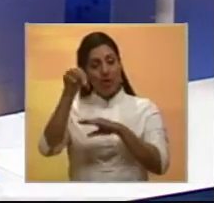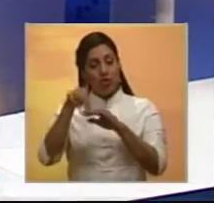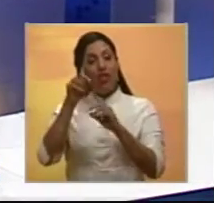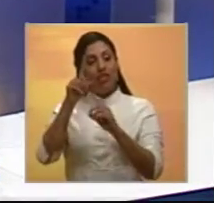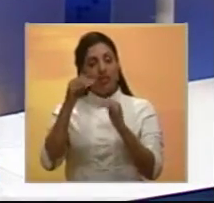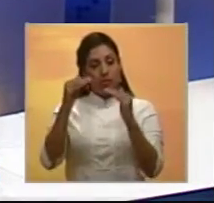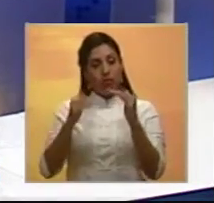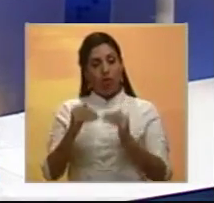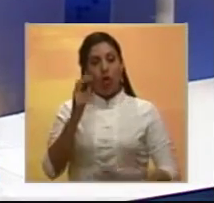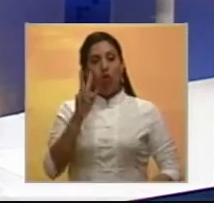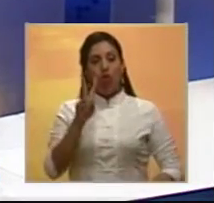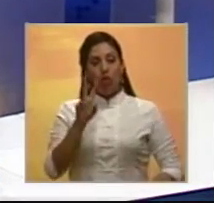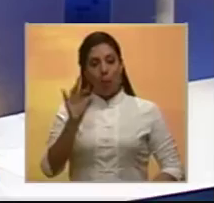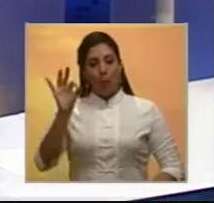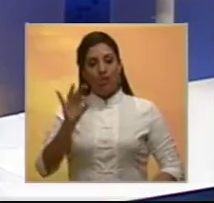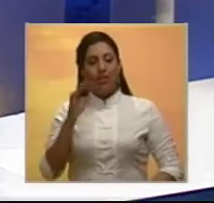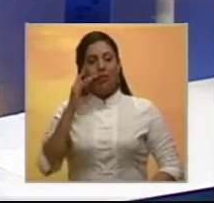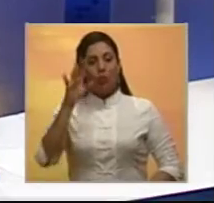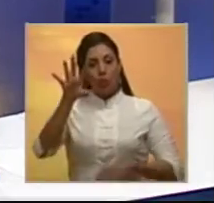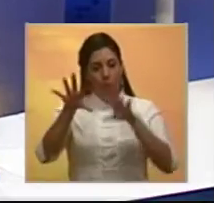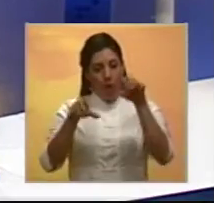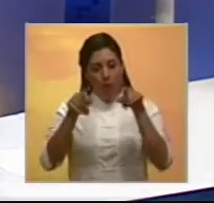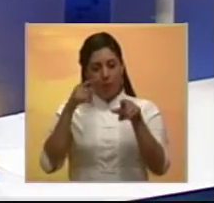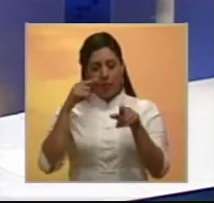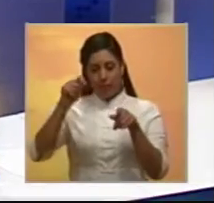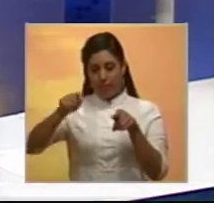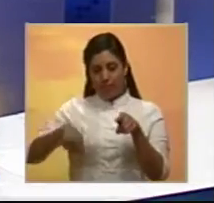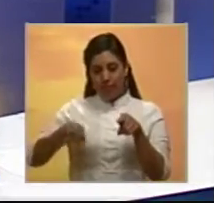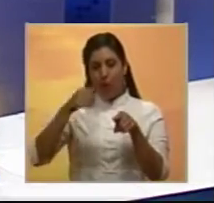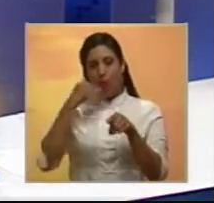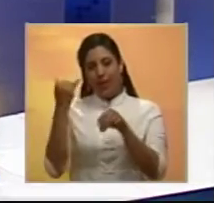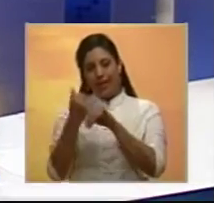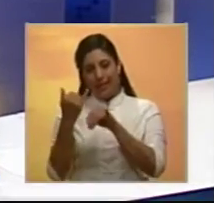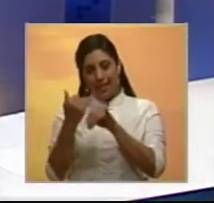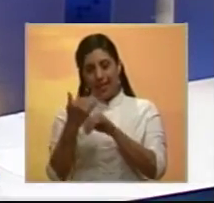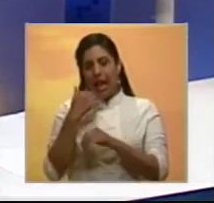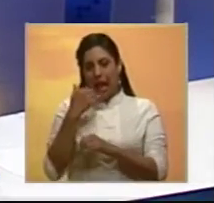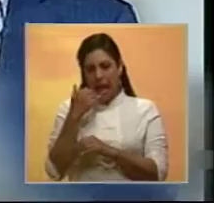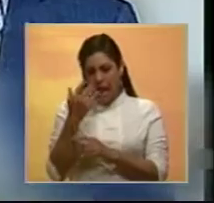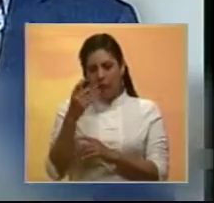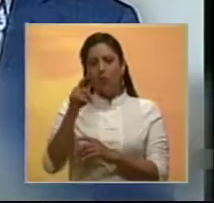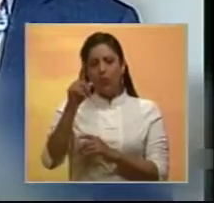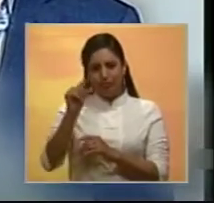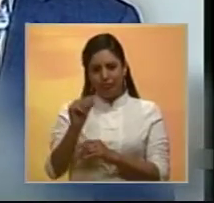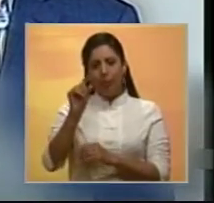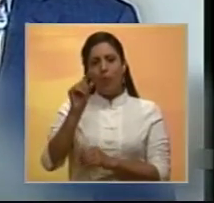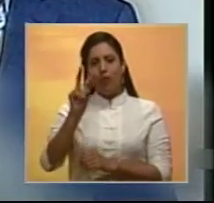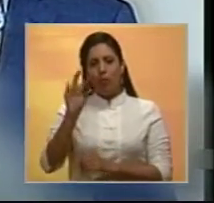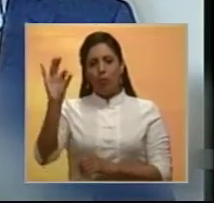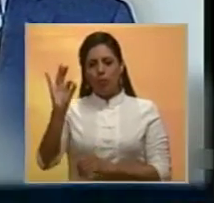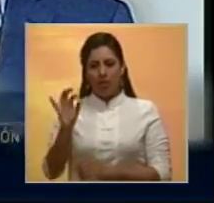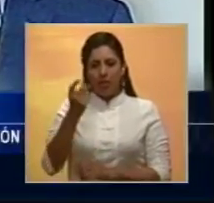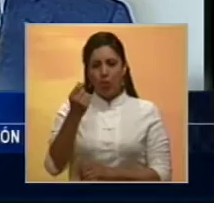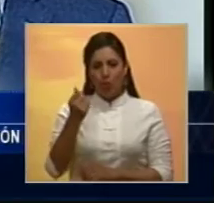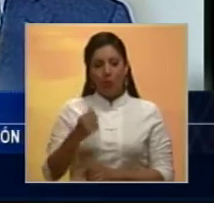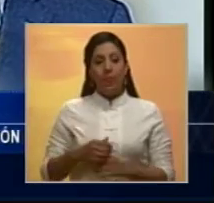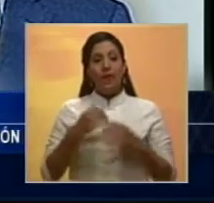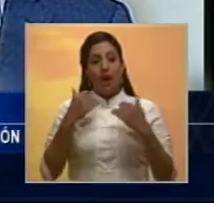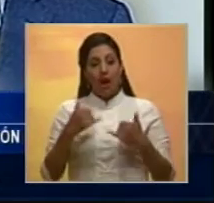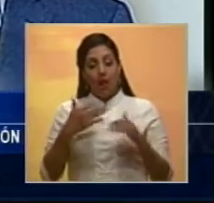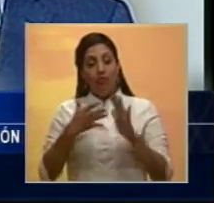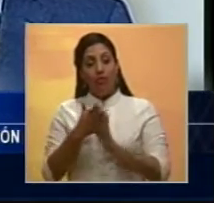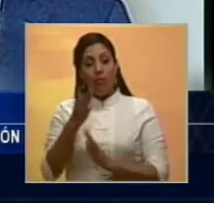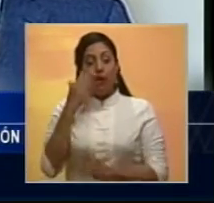rebajar 2% del IVA a las compras que se realicen con pagos electrónicos y transferencias. Como estímulo para el uso de